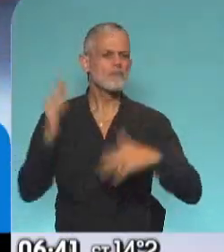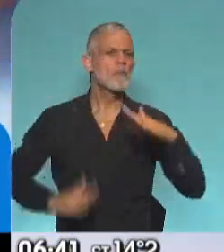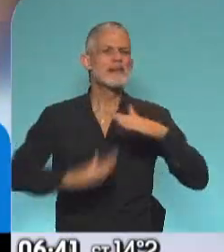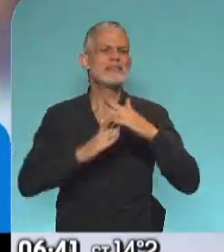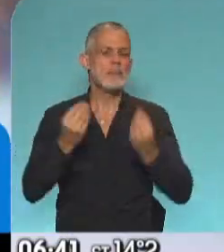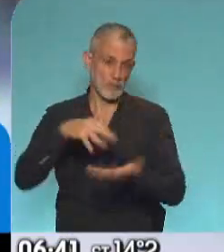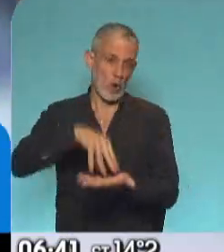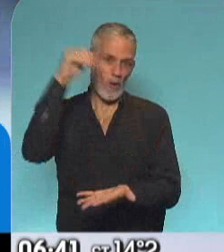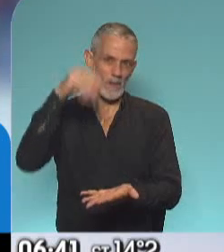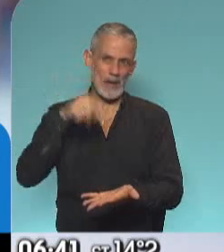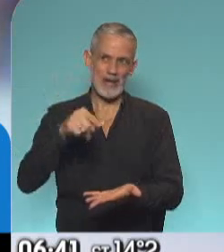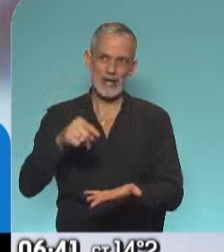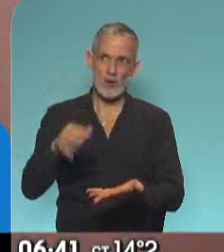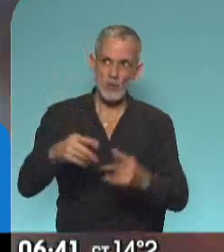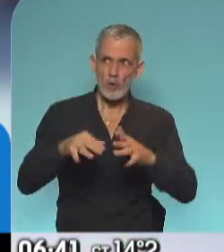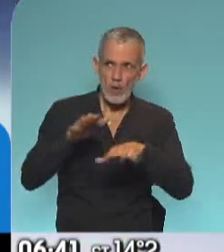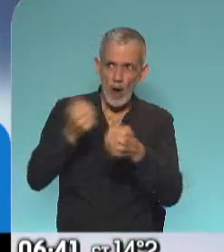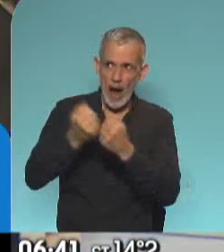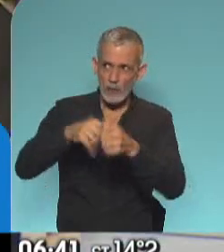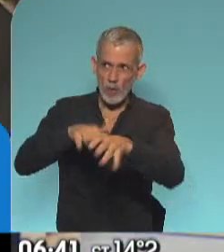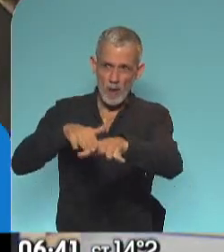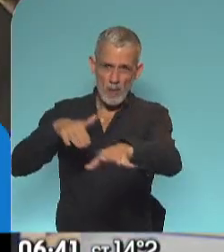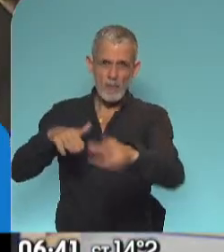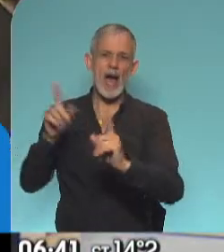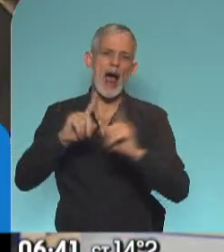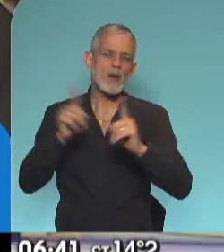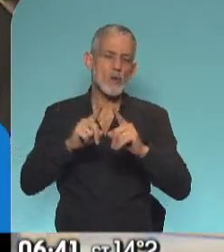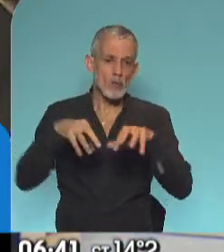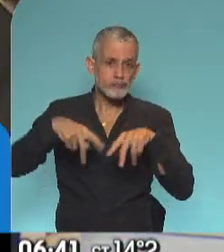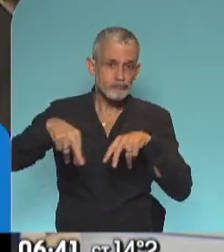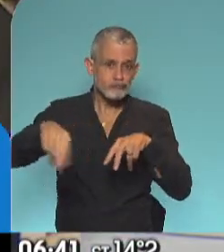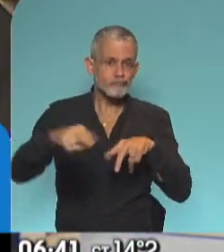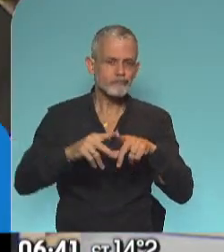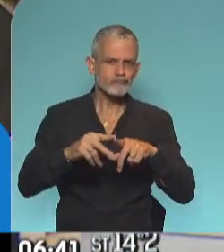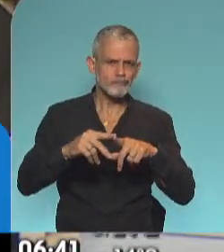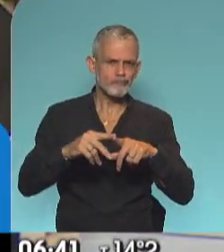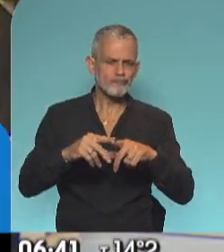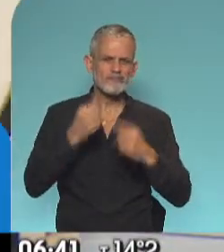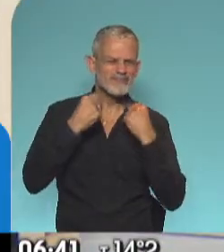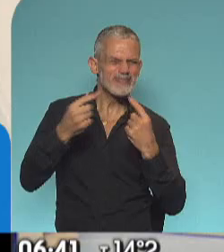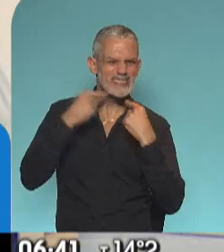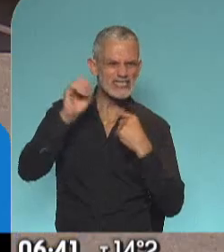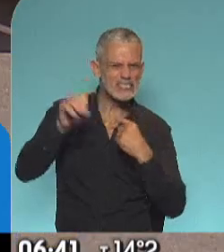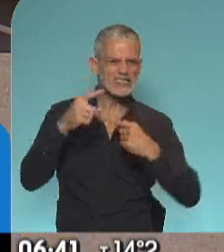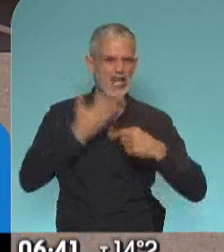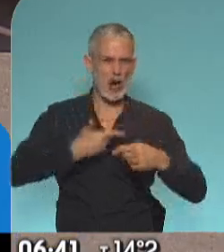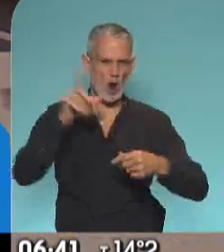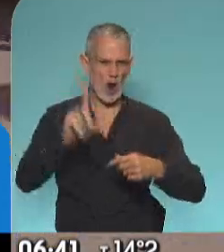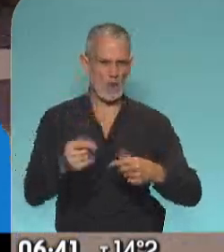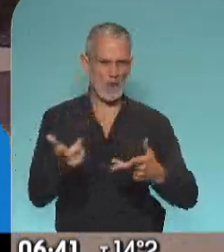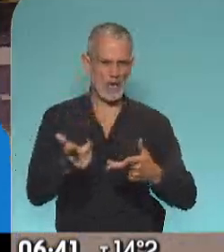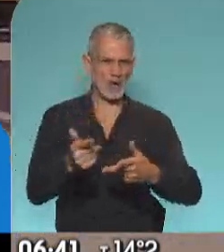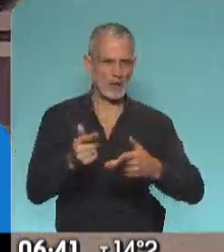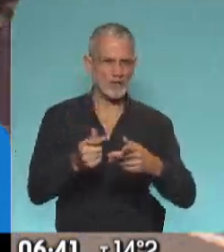en el Obelisco, donde una larga fila de autos y algunos manifestantes a pie expresaron críticas al gobierno. Las marchas